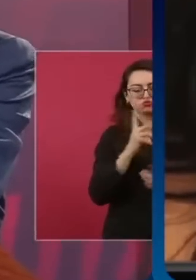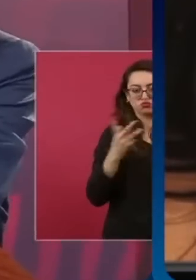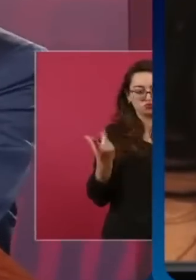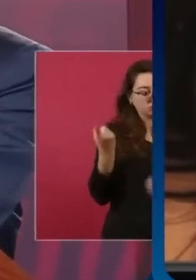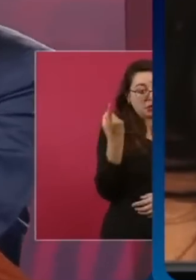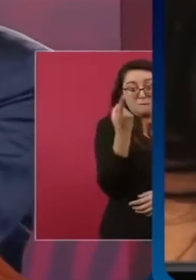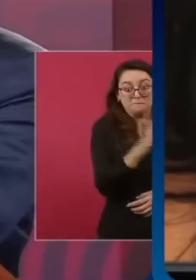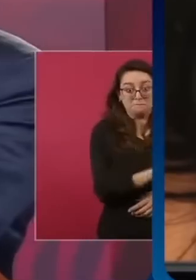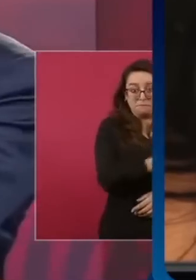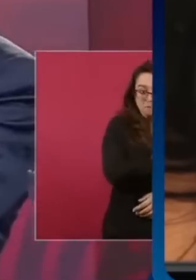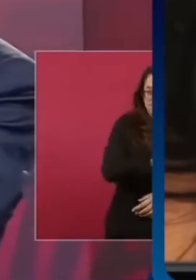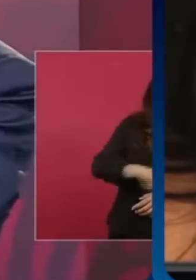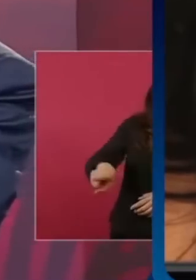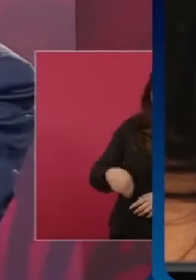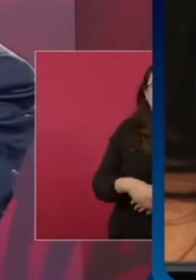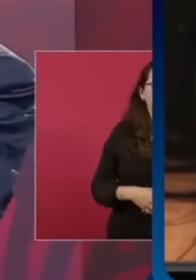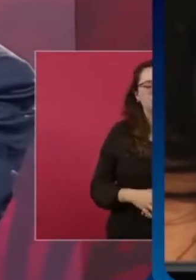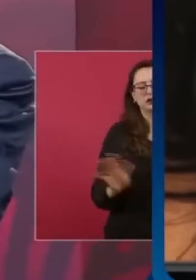No. Yo creo que ellos fueron,